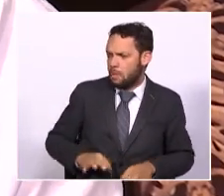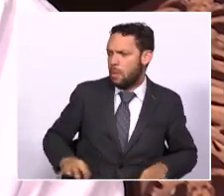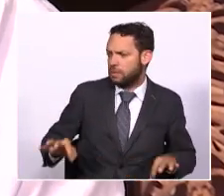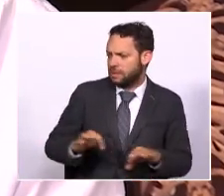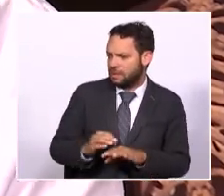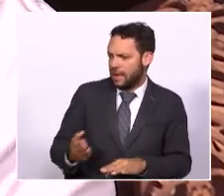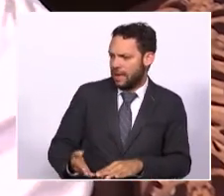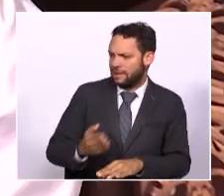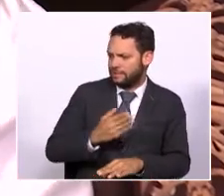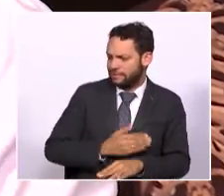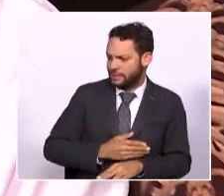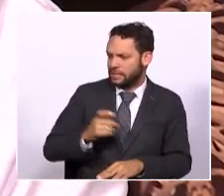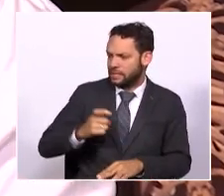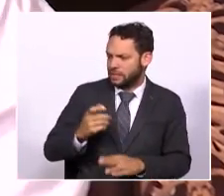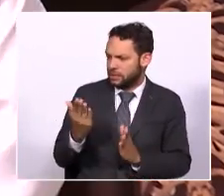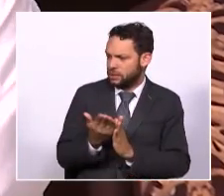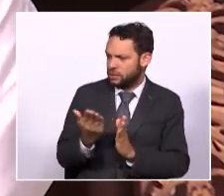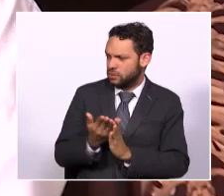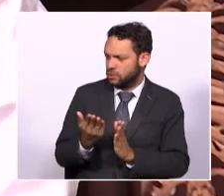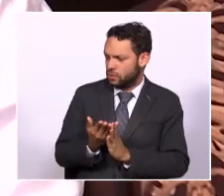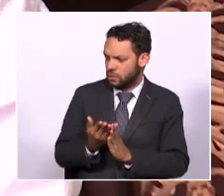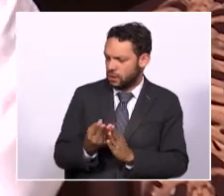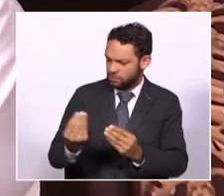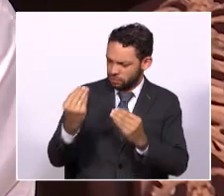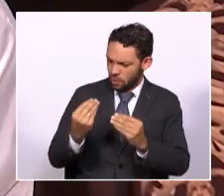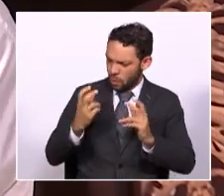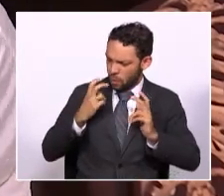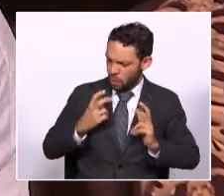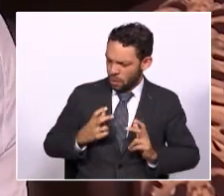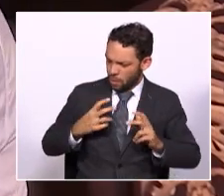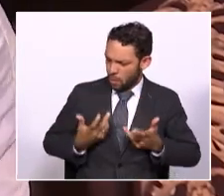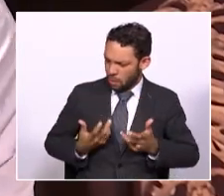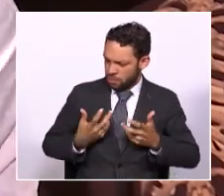es medicina alternativa, ni la quiropraxia. Y esto